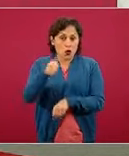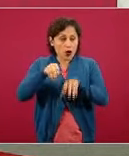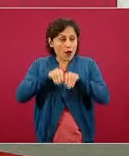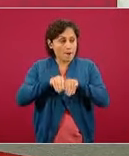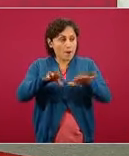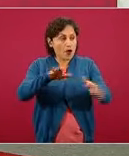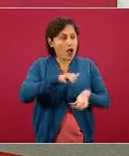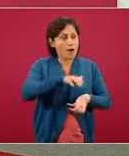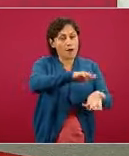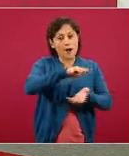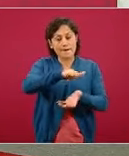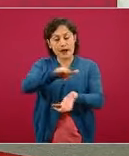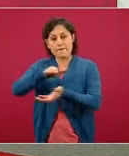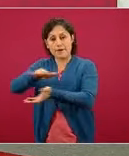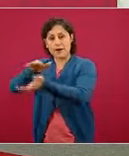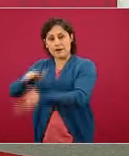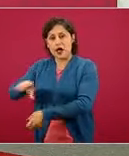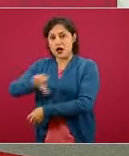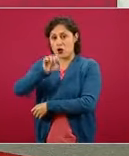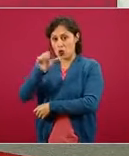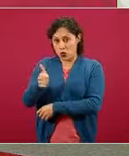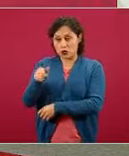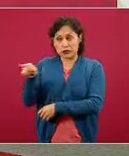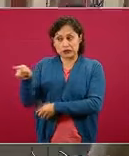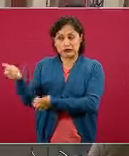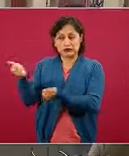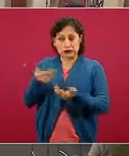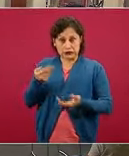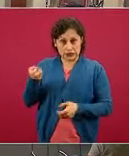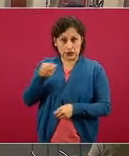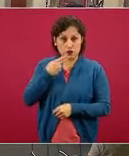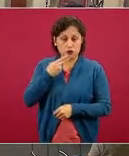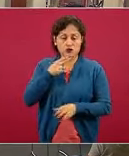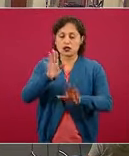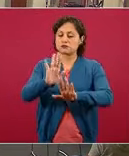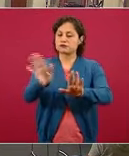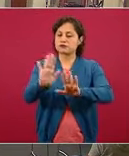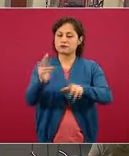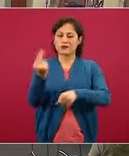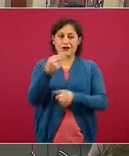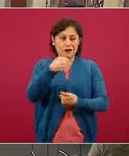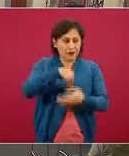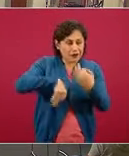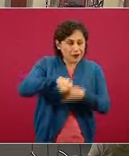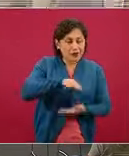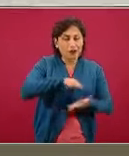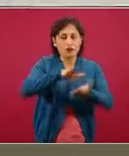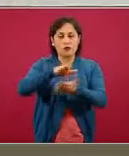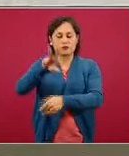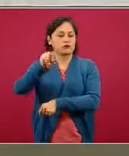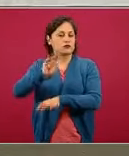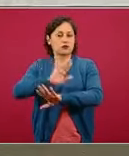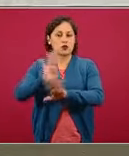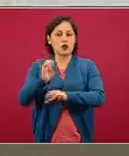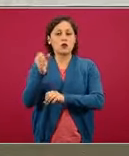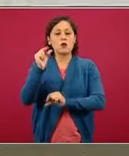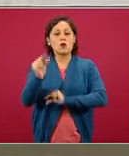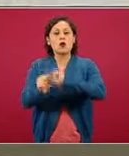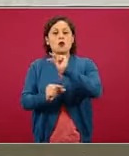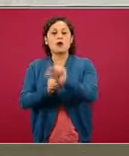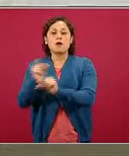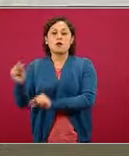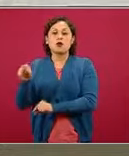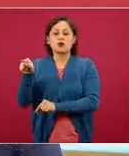o utilizar las pruebas antigénicas, más bien va a ser una repartición, así como se han estado enviando las pruebas de